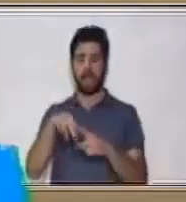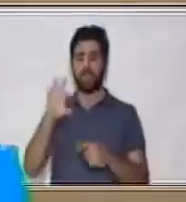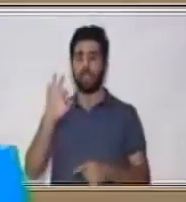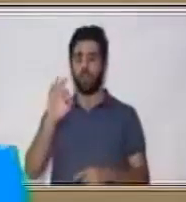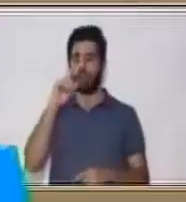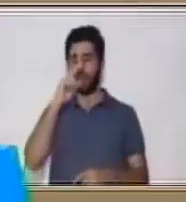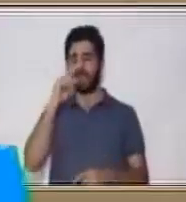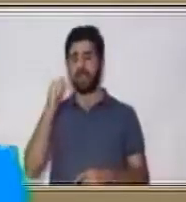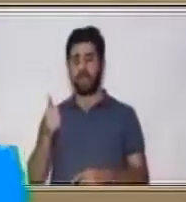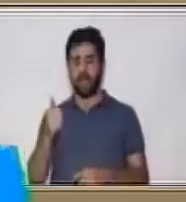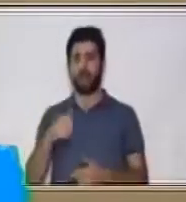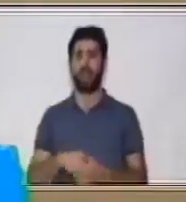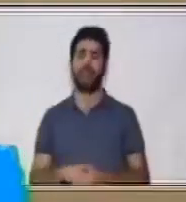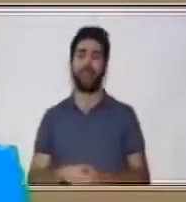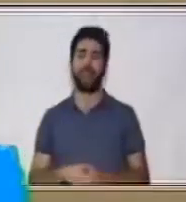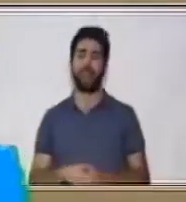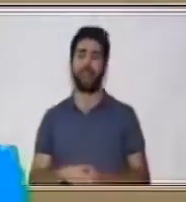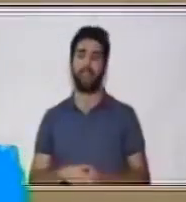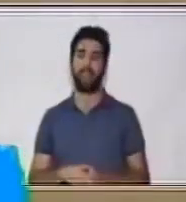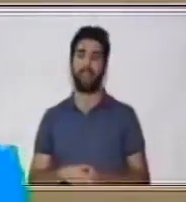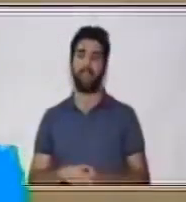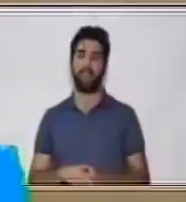arañota. Tenemos aquí